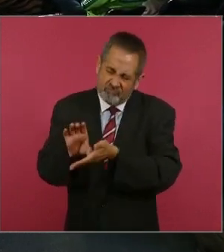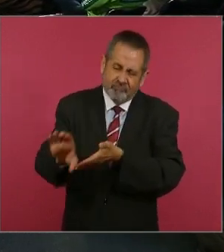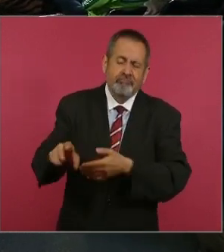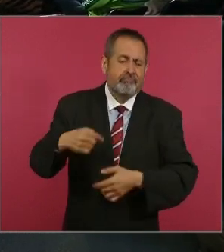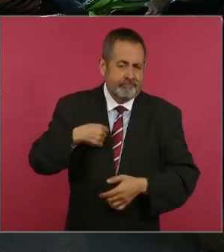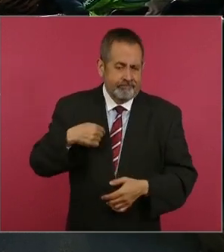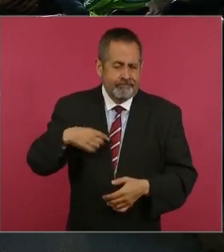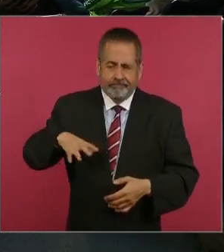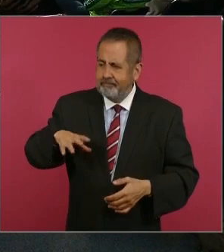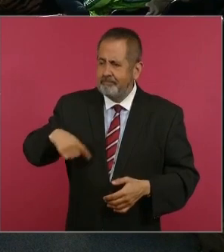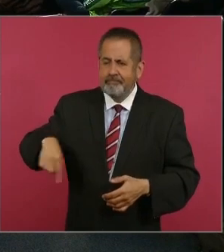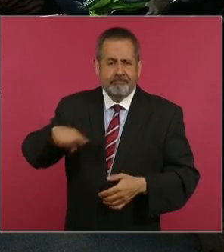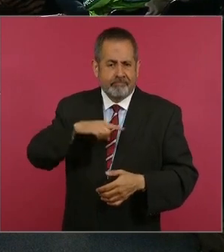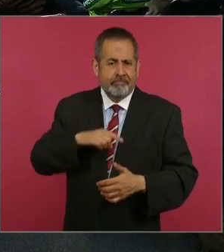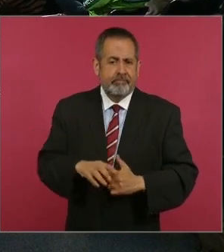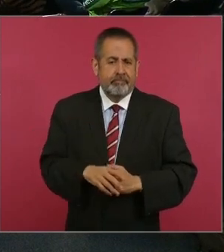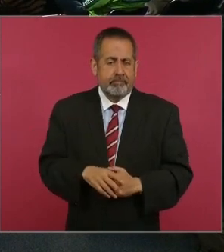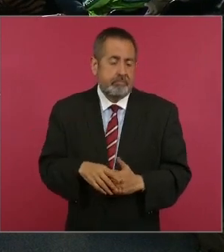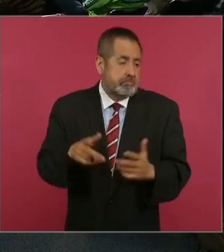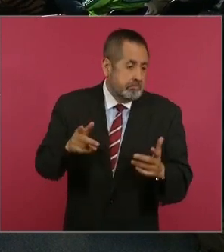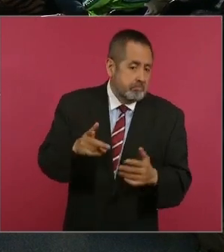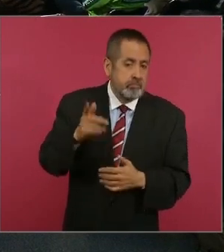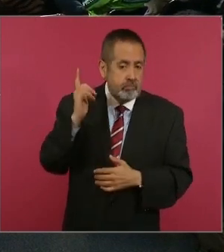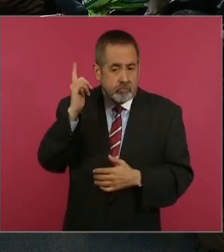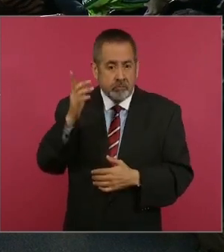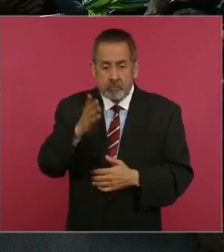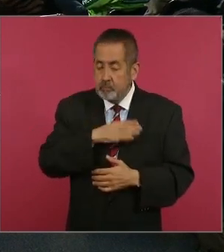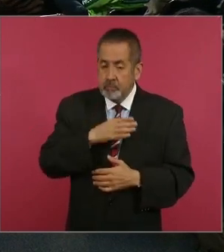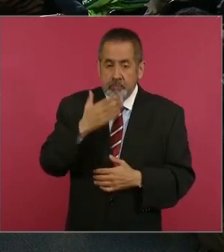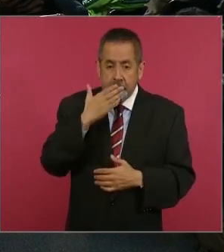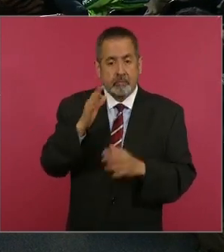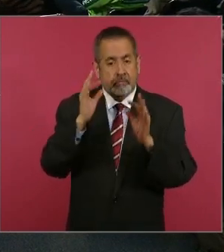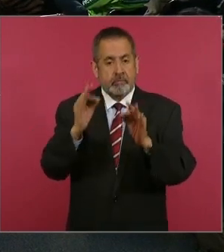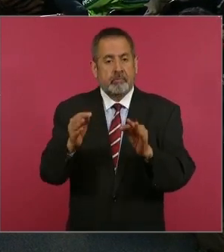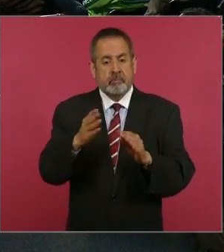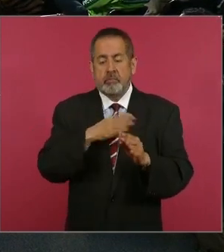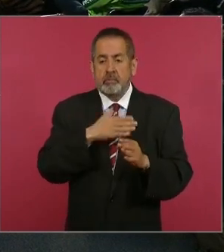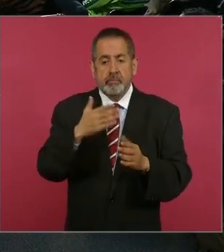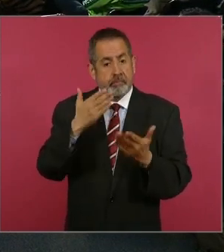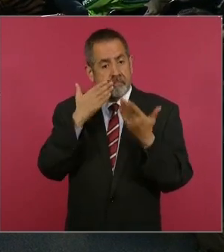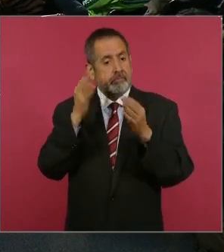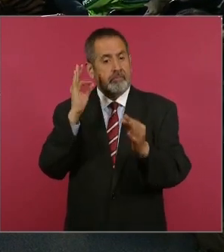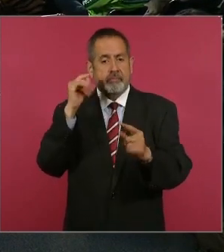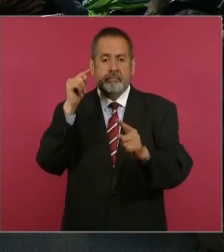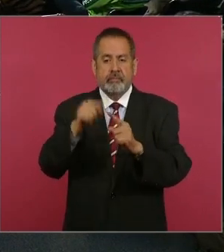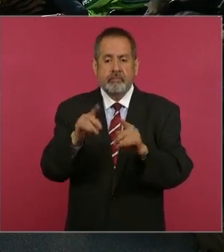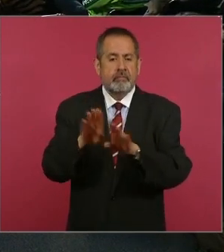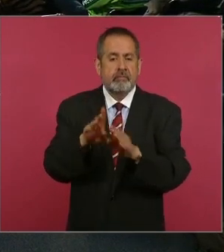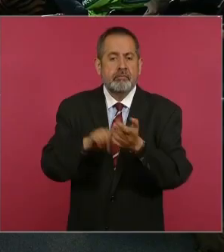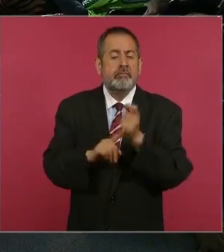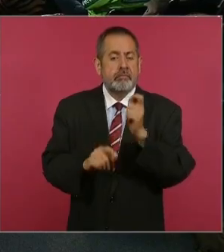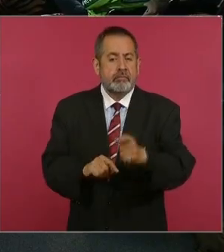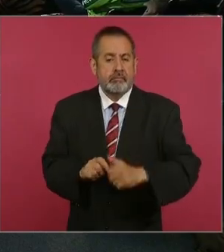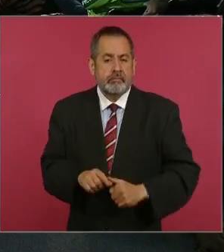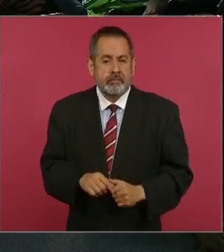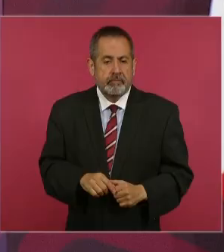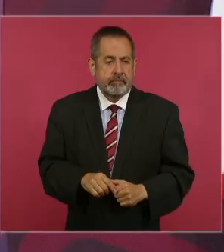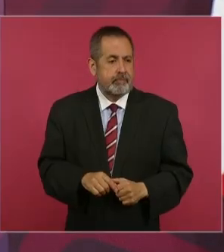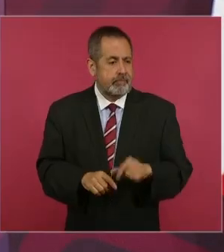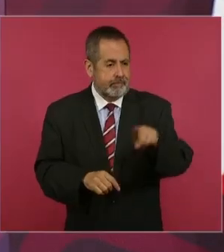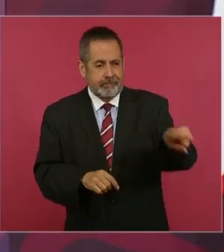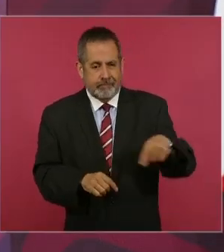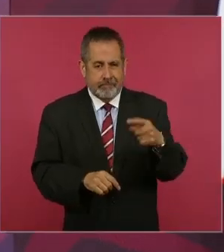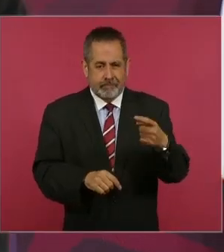damnificados Pero sería muy bueno un buen gesto el que